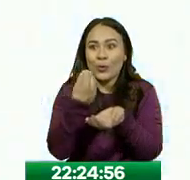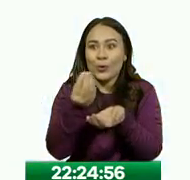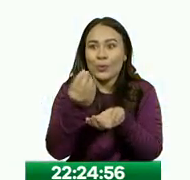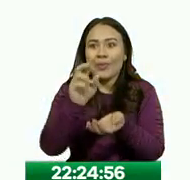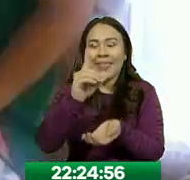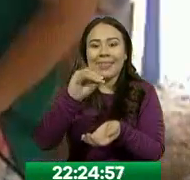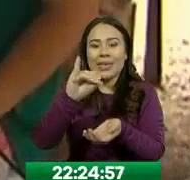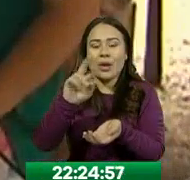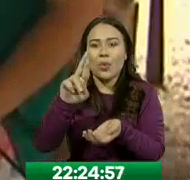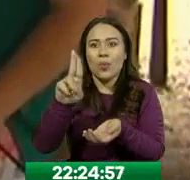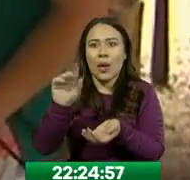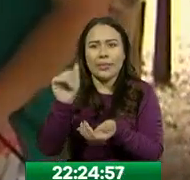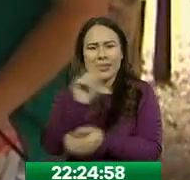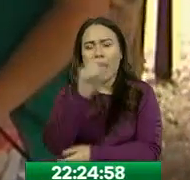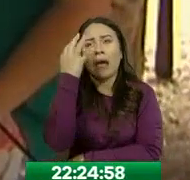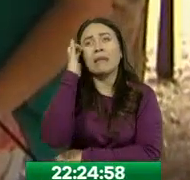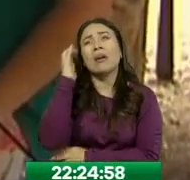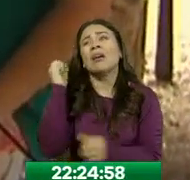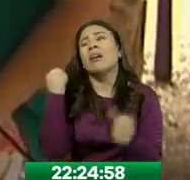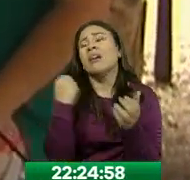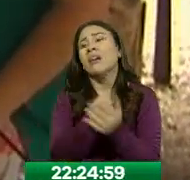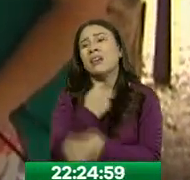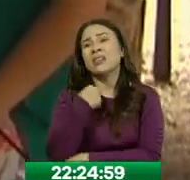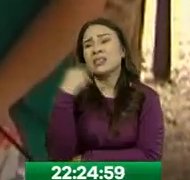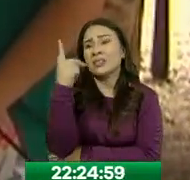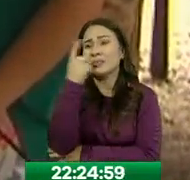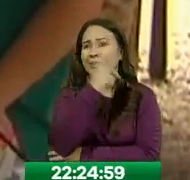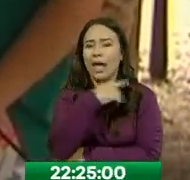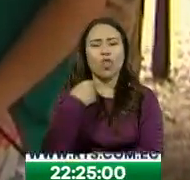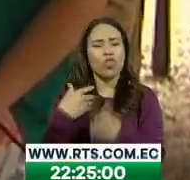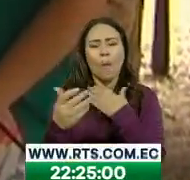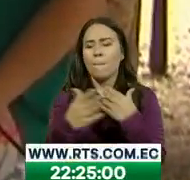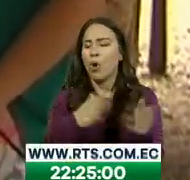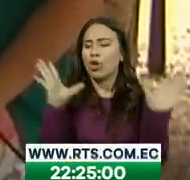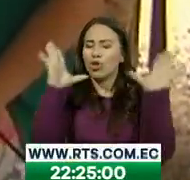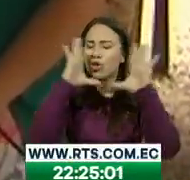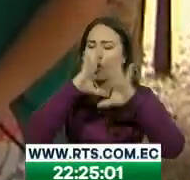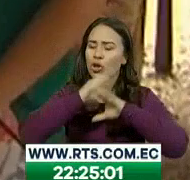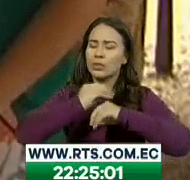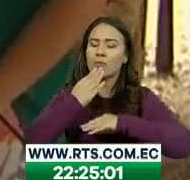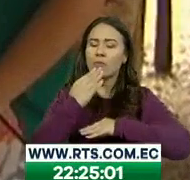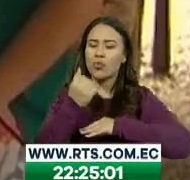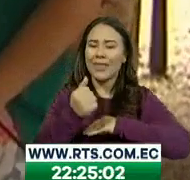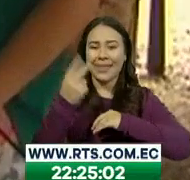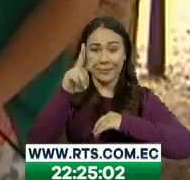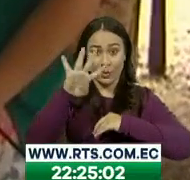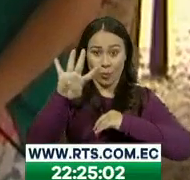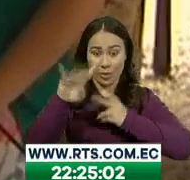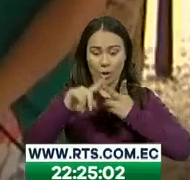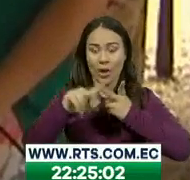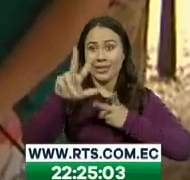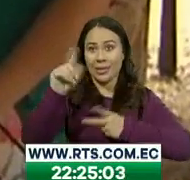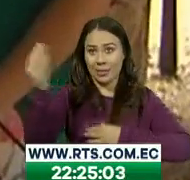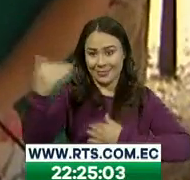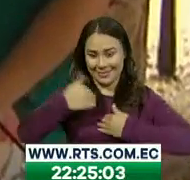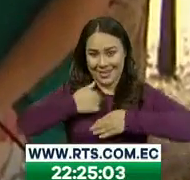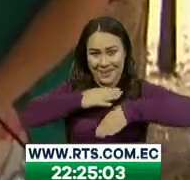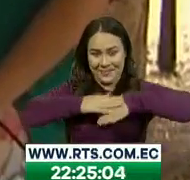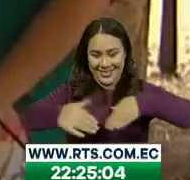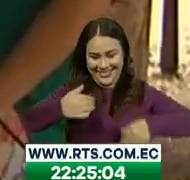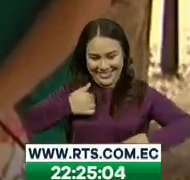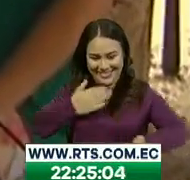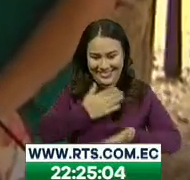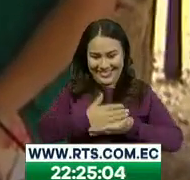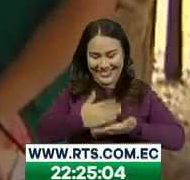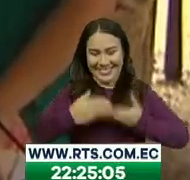@bocaditosud_di_sud_ruata. No se compliquen por la Nochebuena o el fin de año. Aquí está el chef Di Ruata para